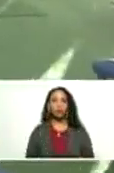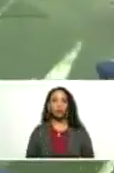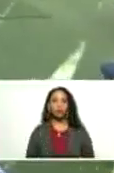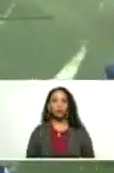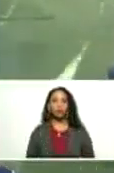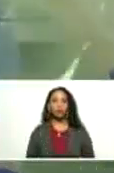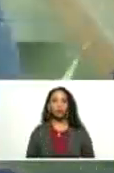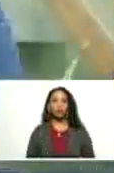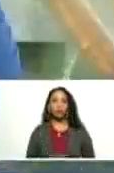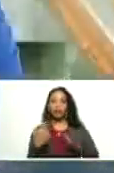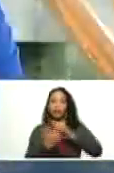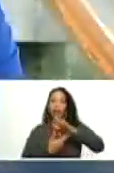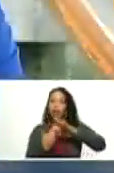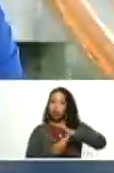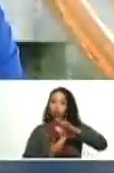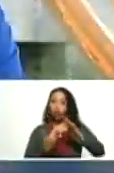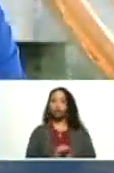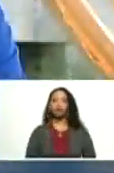recreativo,